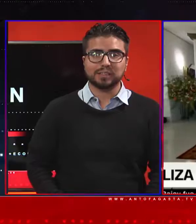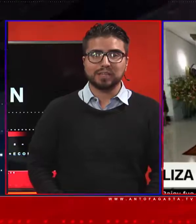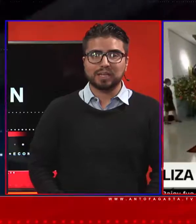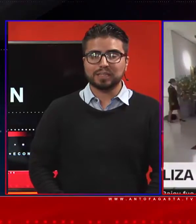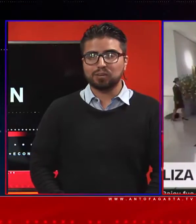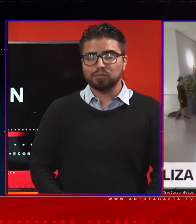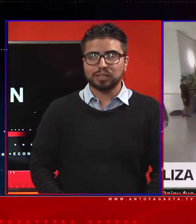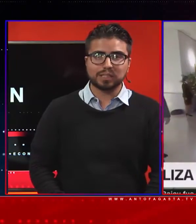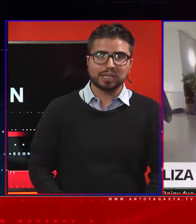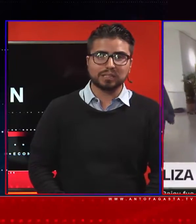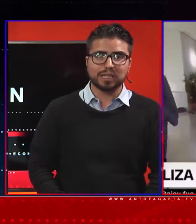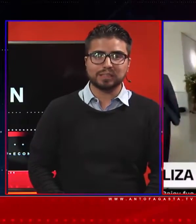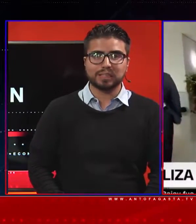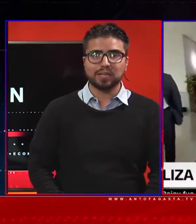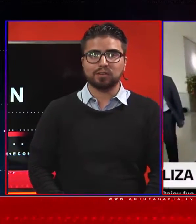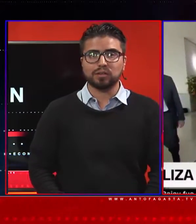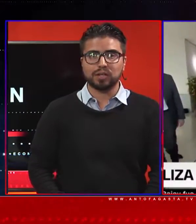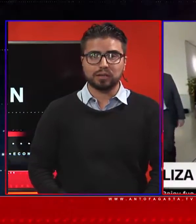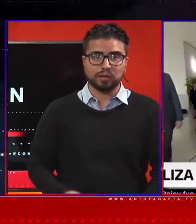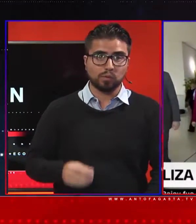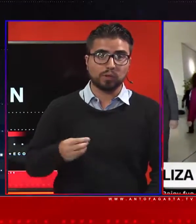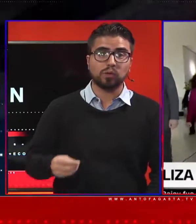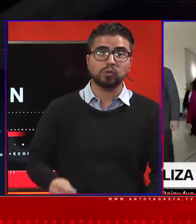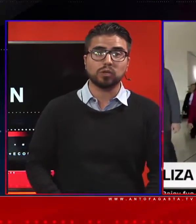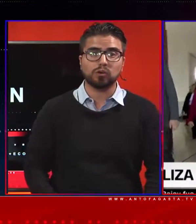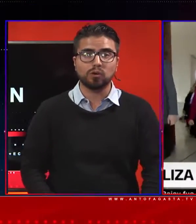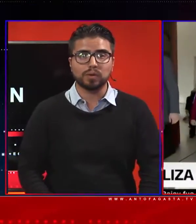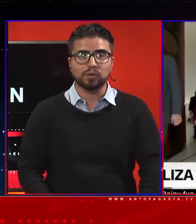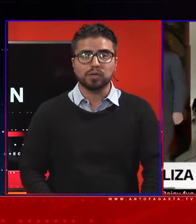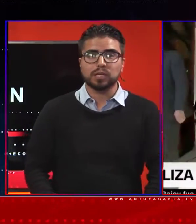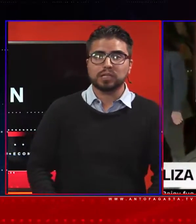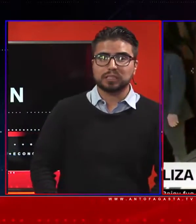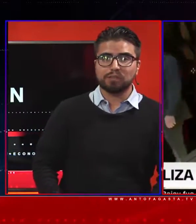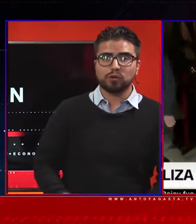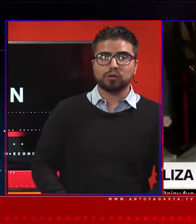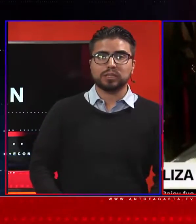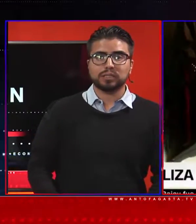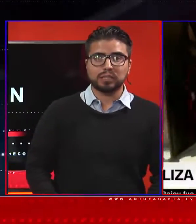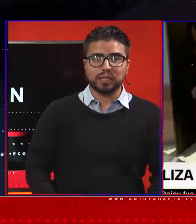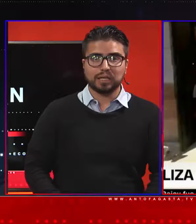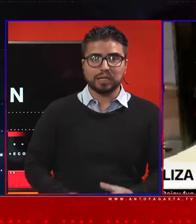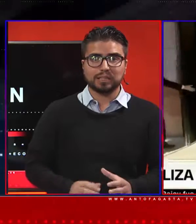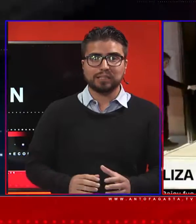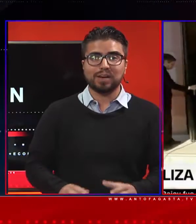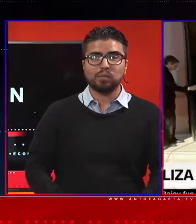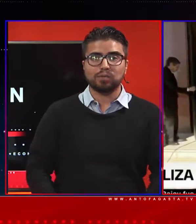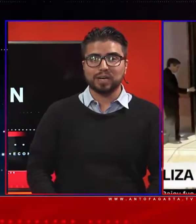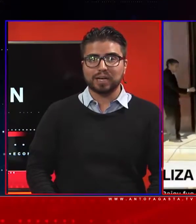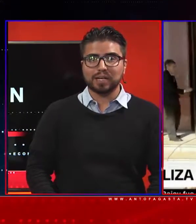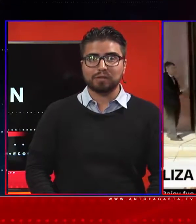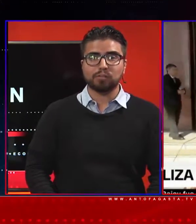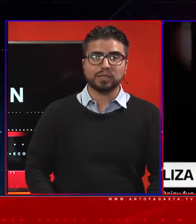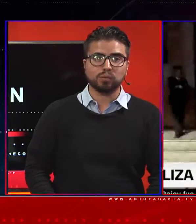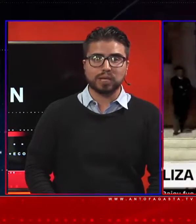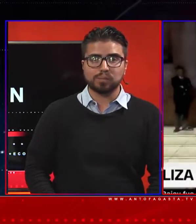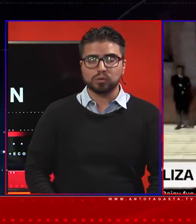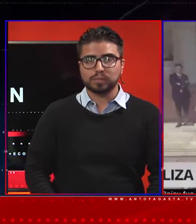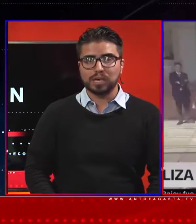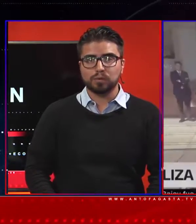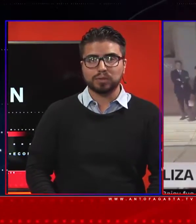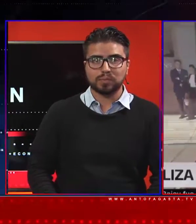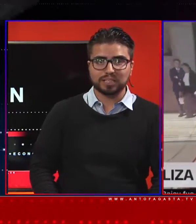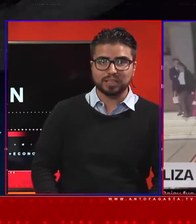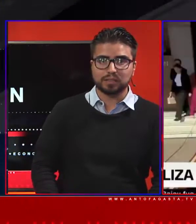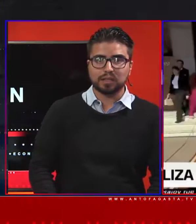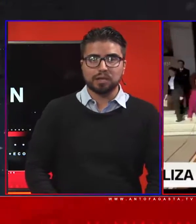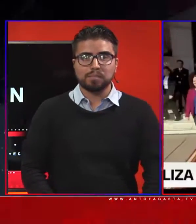confianza estás confianza quizás se dieron en cuanto anuncio económico se habló de que se va a modificar la reforma tributaria impulsada